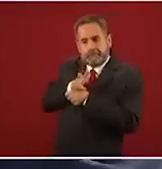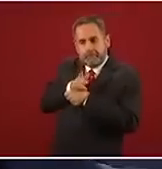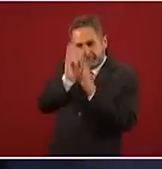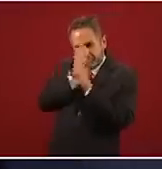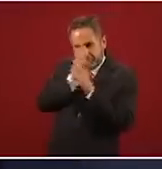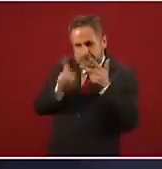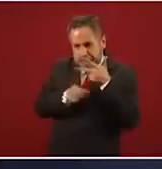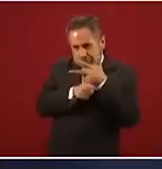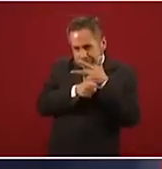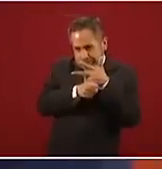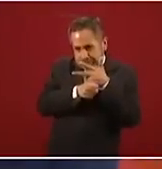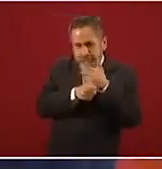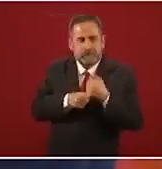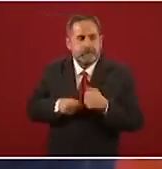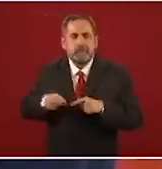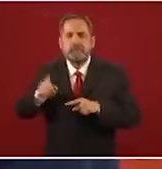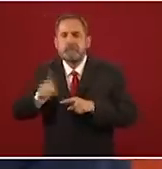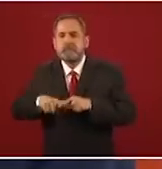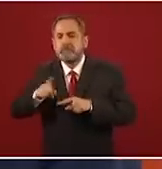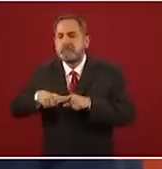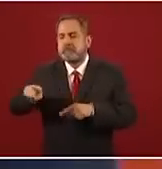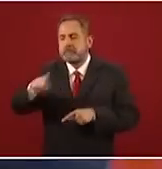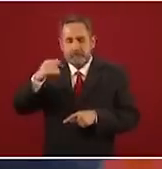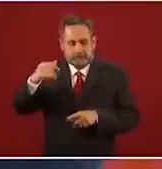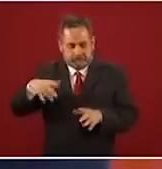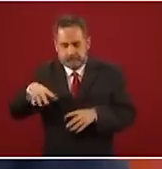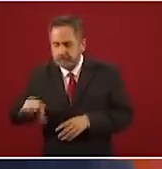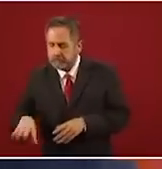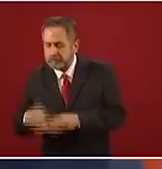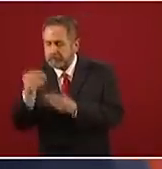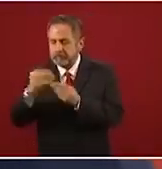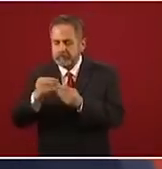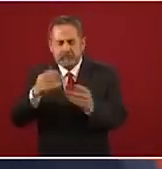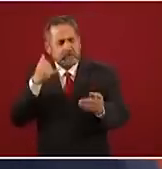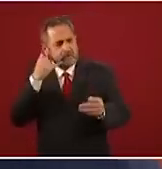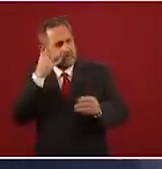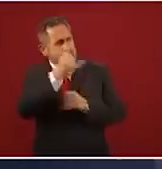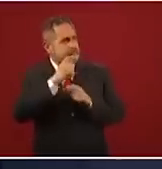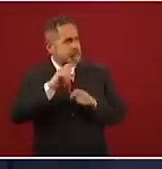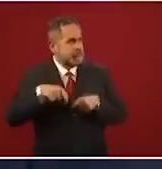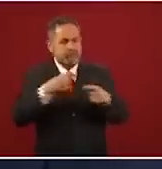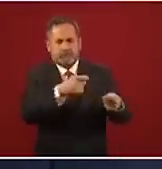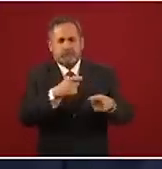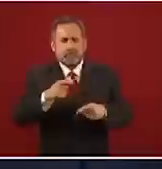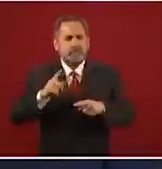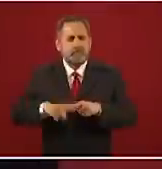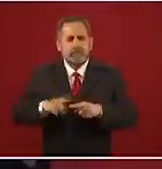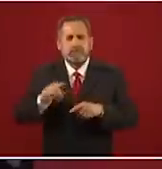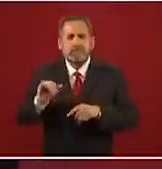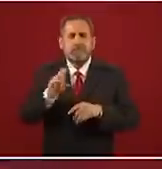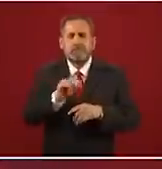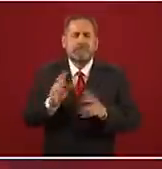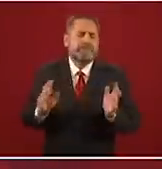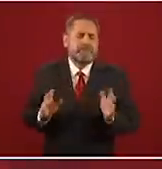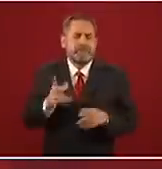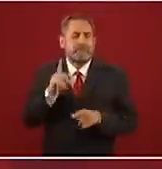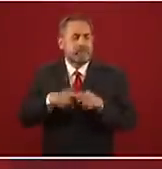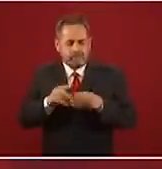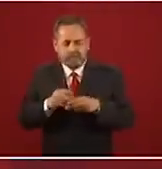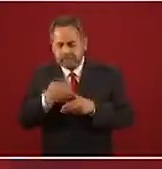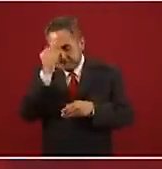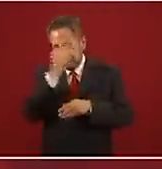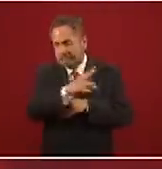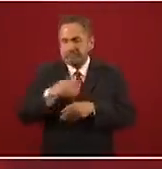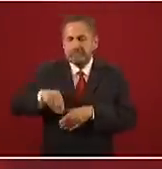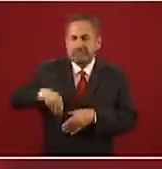sea, pasaba un tiempo, quién hablaba para devolverla, ¿no?, y quién se quedaba con la